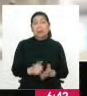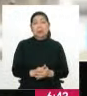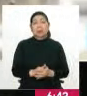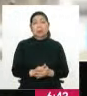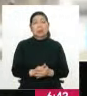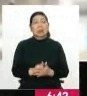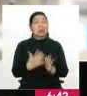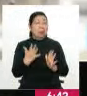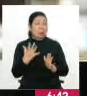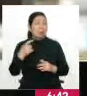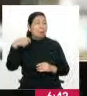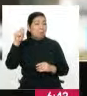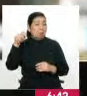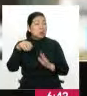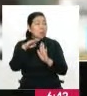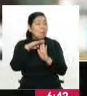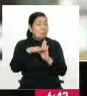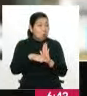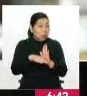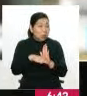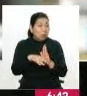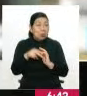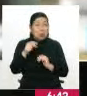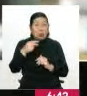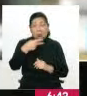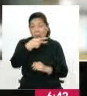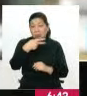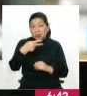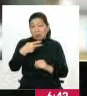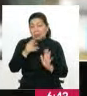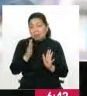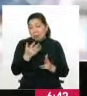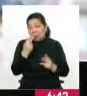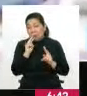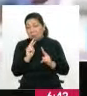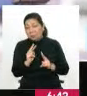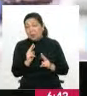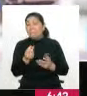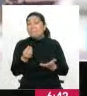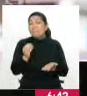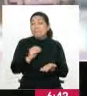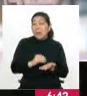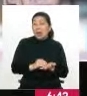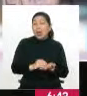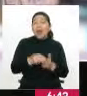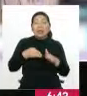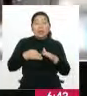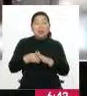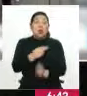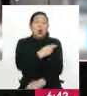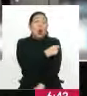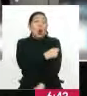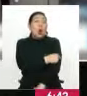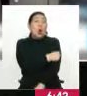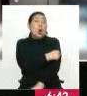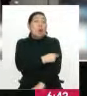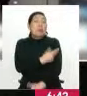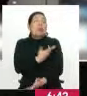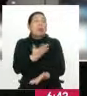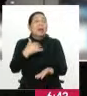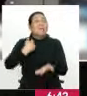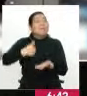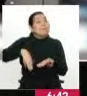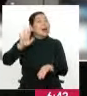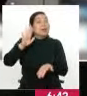a 10% de reducción en estas últimas 2 semanas, pero lo que sí hemos observado es un incremento de las hospitalizaciones, principalmente en Nueva York,